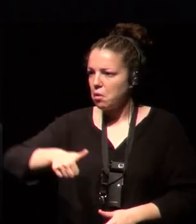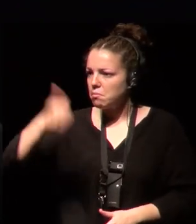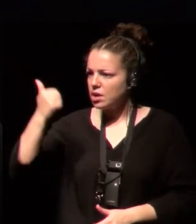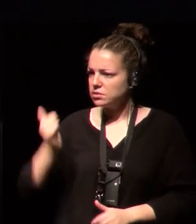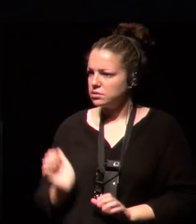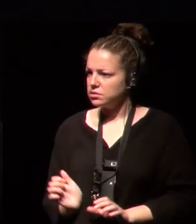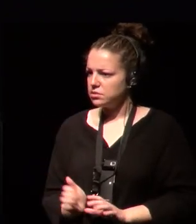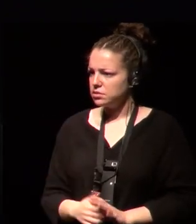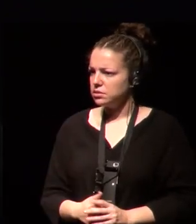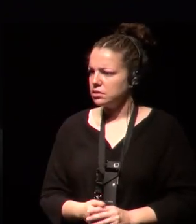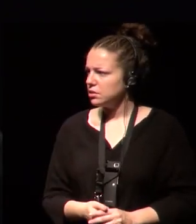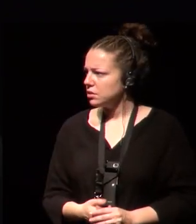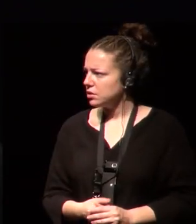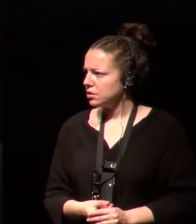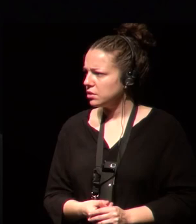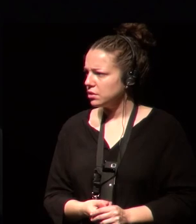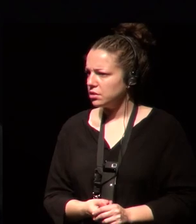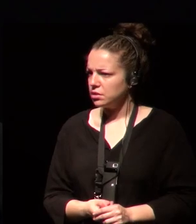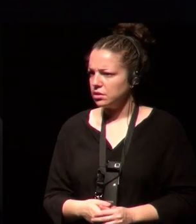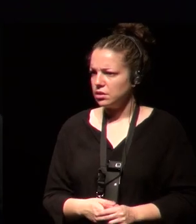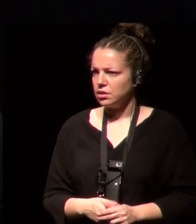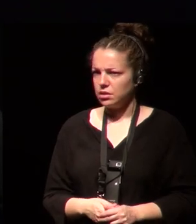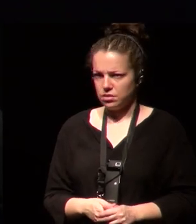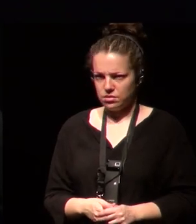microphone? Micrófono, por favor.